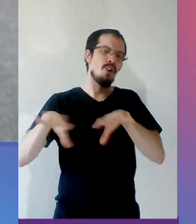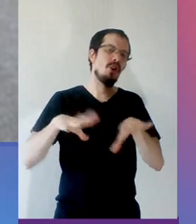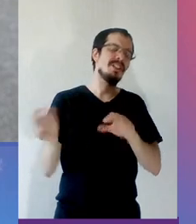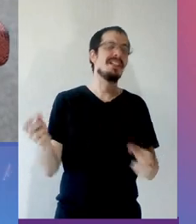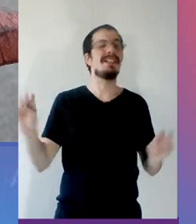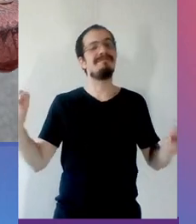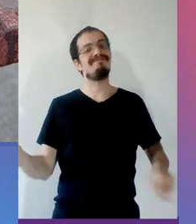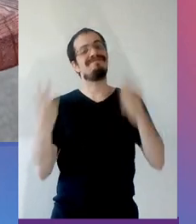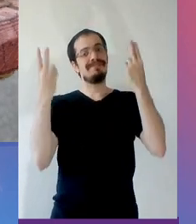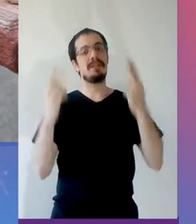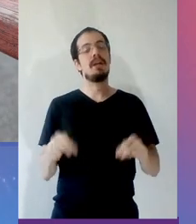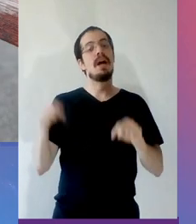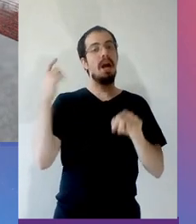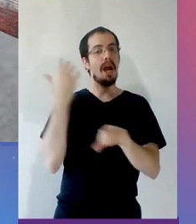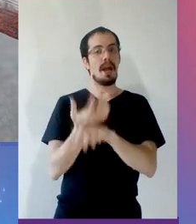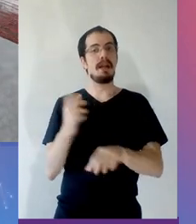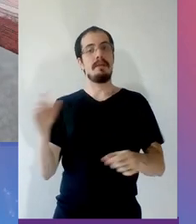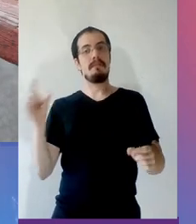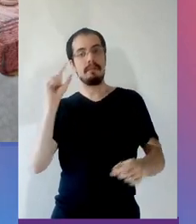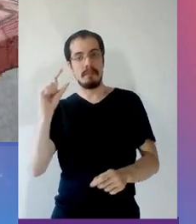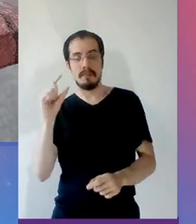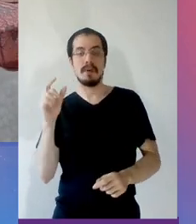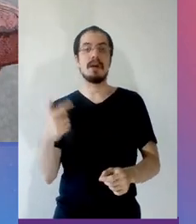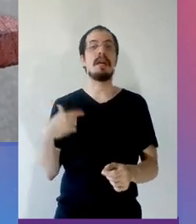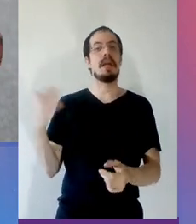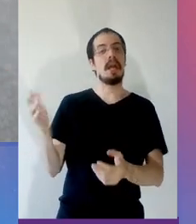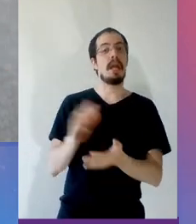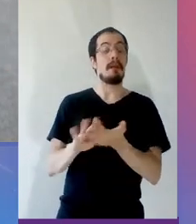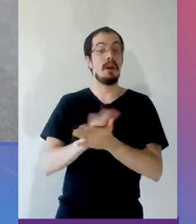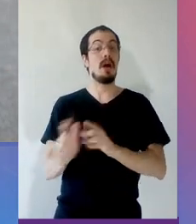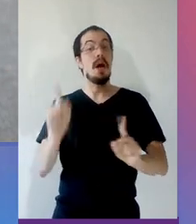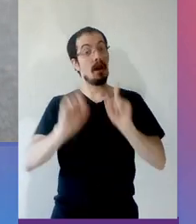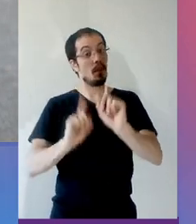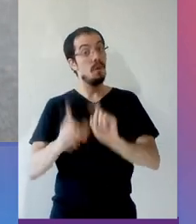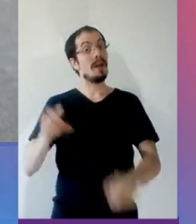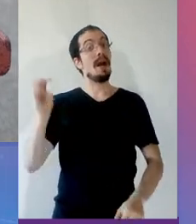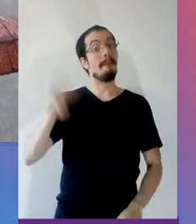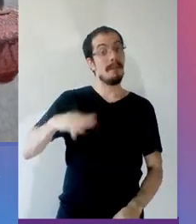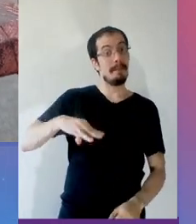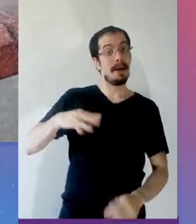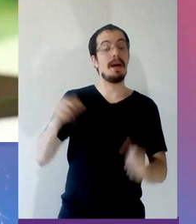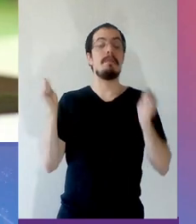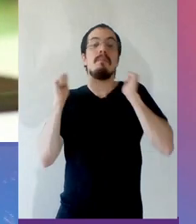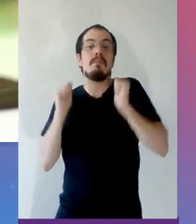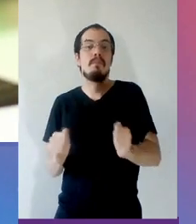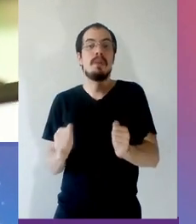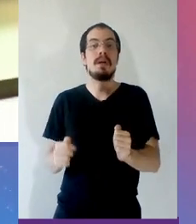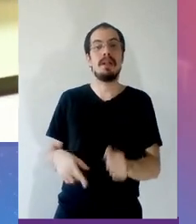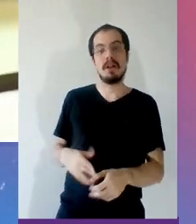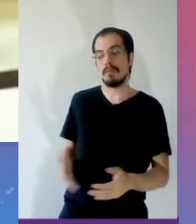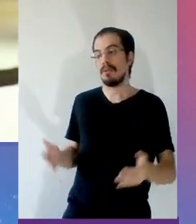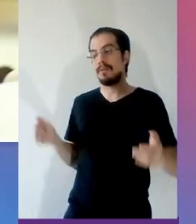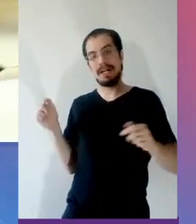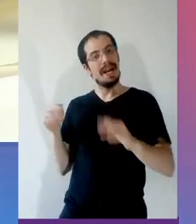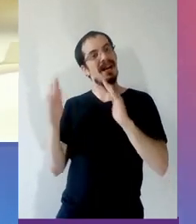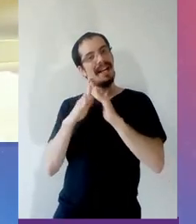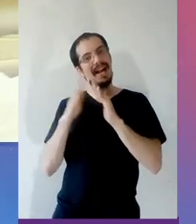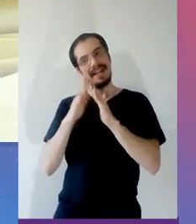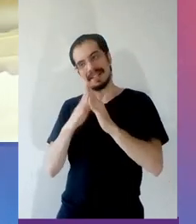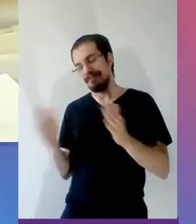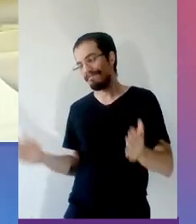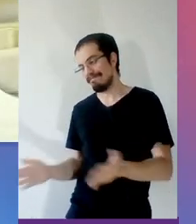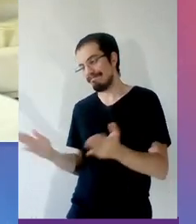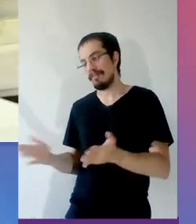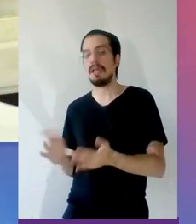ventajas que tuvo fue el que, por ejemplo, las mamás pudieron quedarse más tiempo en la casa con los chiquititos, ya pensando sobre todo los huevitos del primer